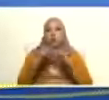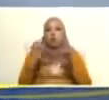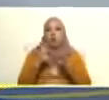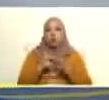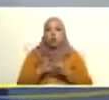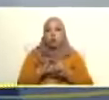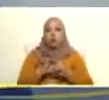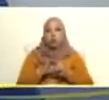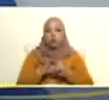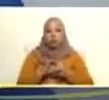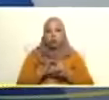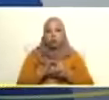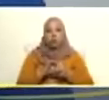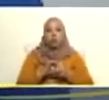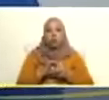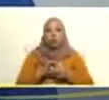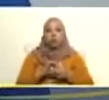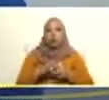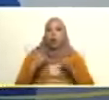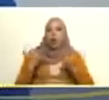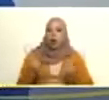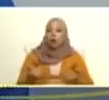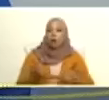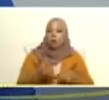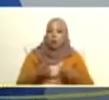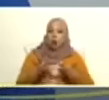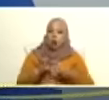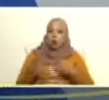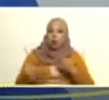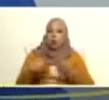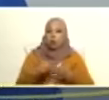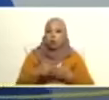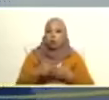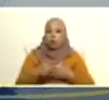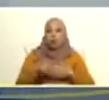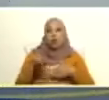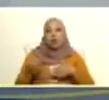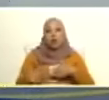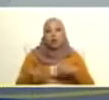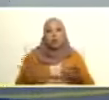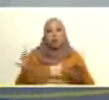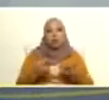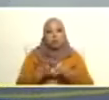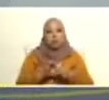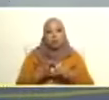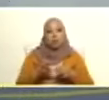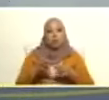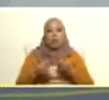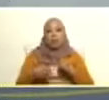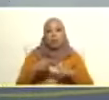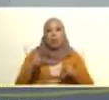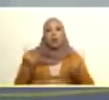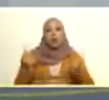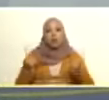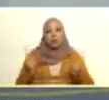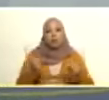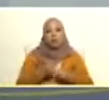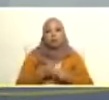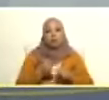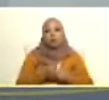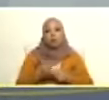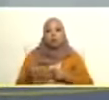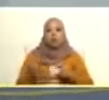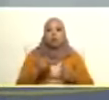unidos y unidas, así como estamos en este momento en Unión Nacional, también nos unimos para la parte económica porque vamos